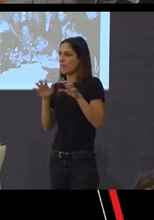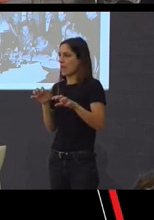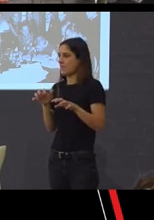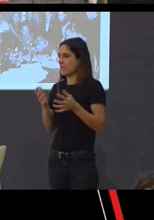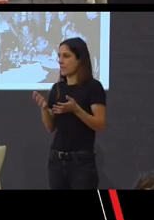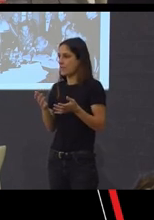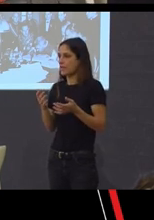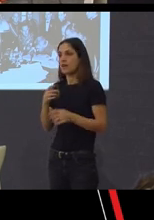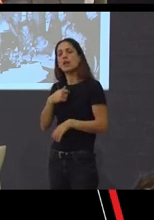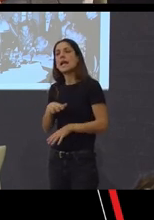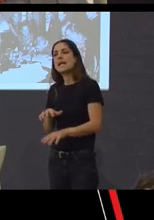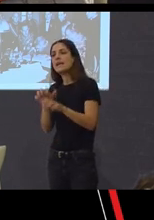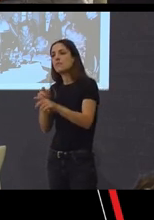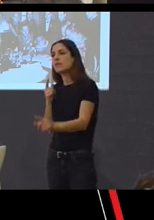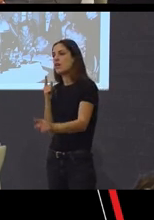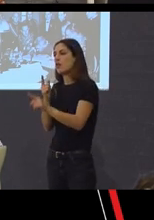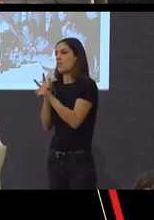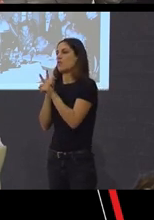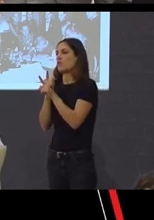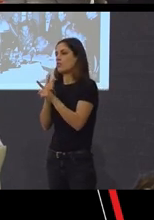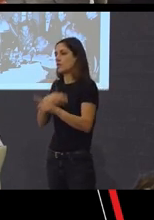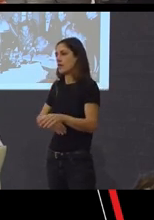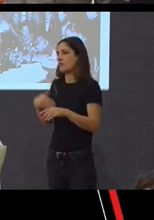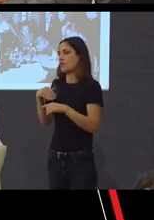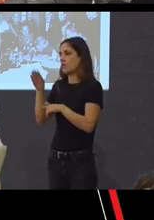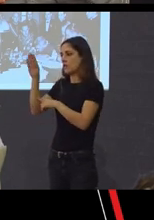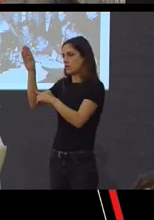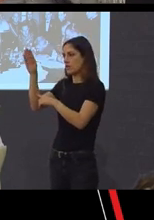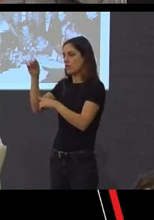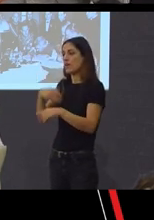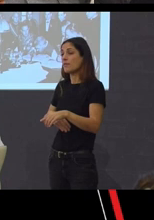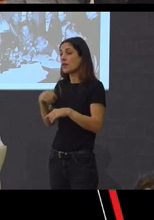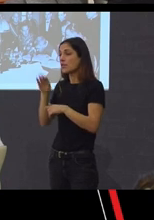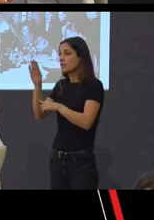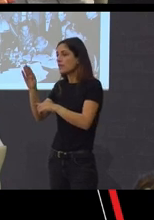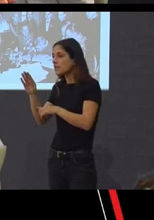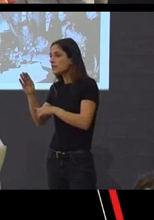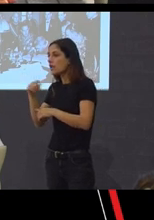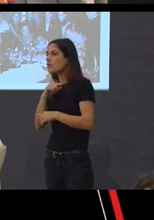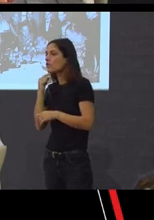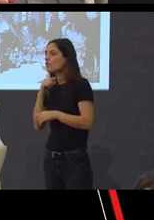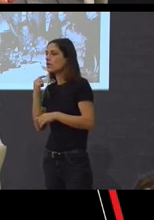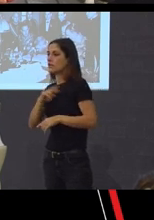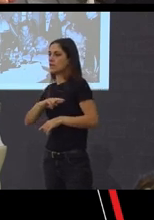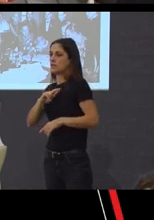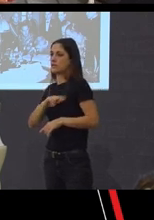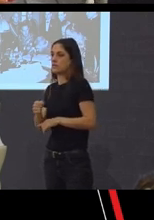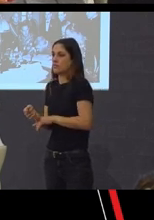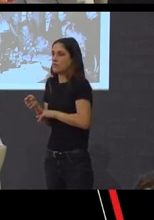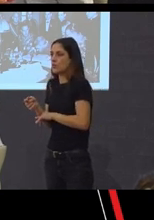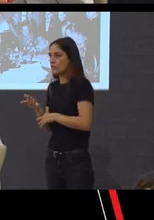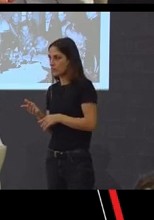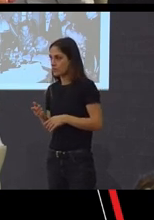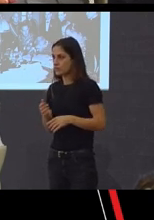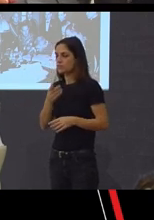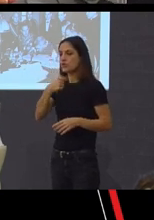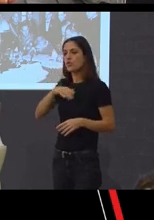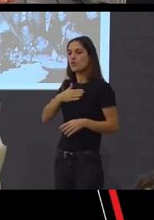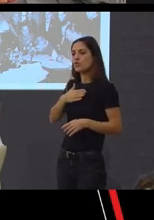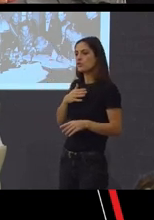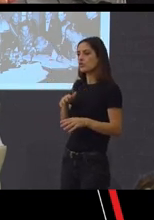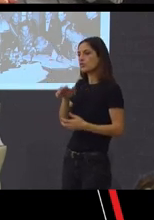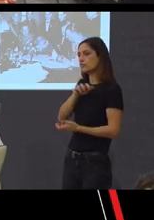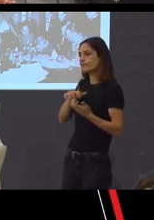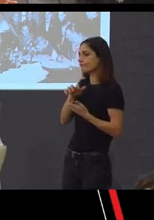rebeldes contra unha dictadura, dictadura anticlerical. Ese é o argumento. Ese funcionaba cara ao exterior, para a legitimidade do régimen cara ás